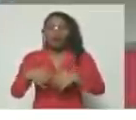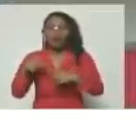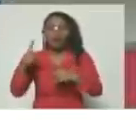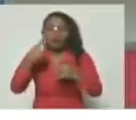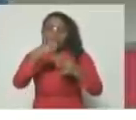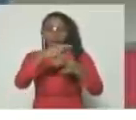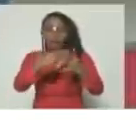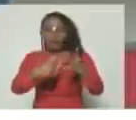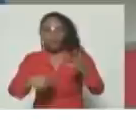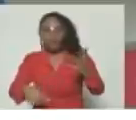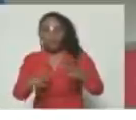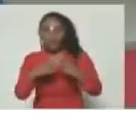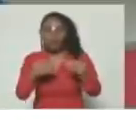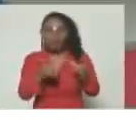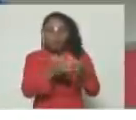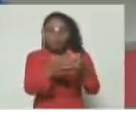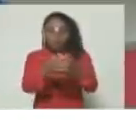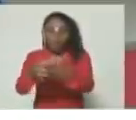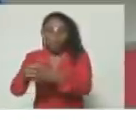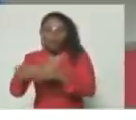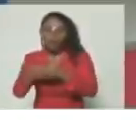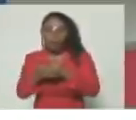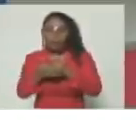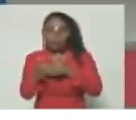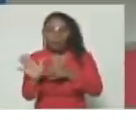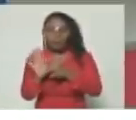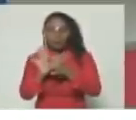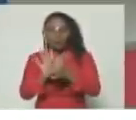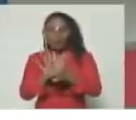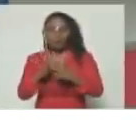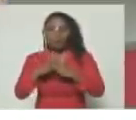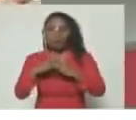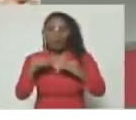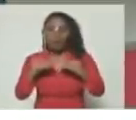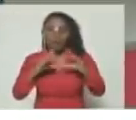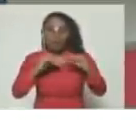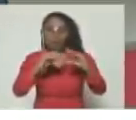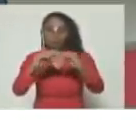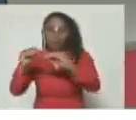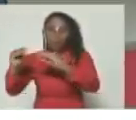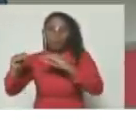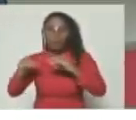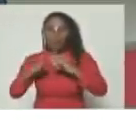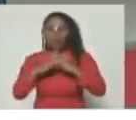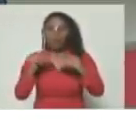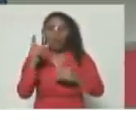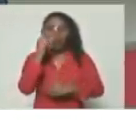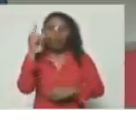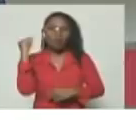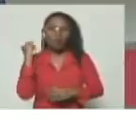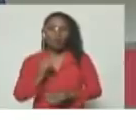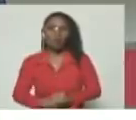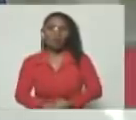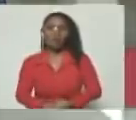con Fedecámara. Bueno, abramos las compuertas a hablar con todos y con todas.